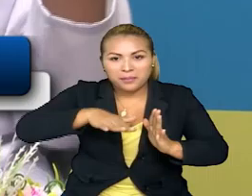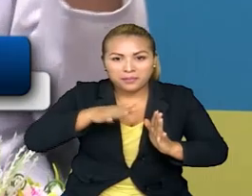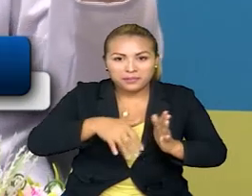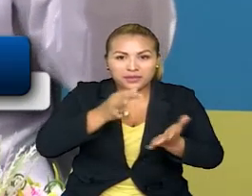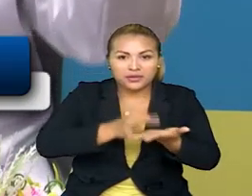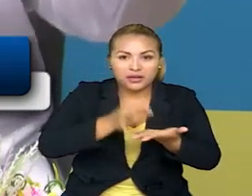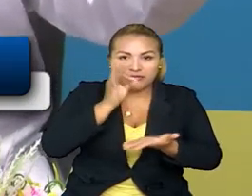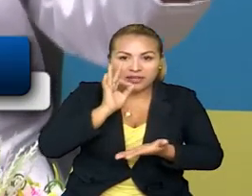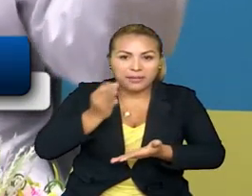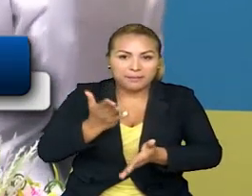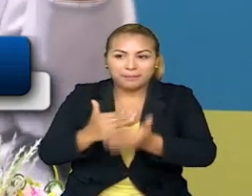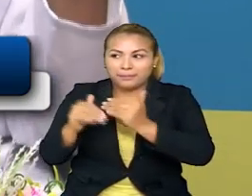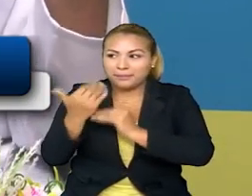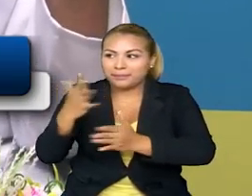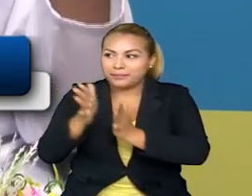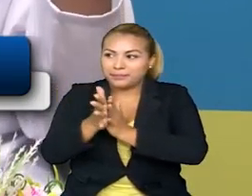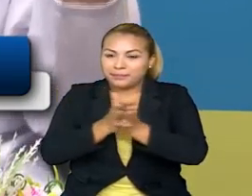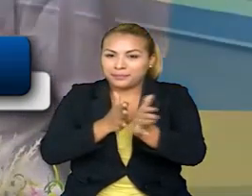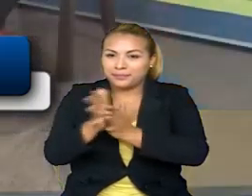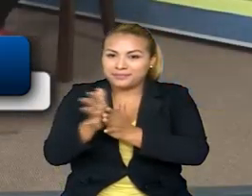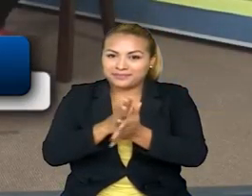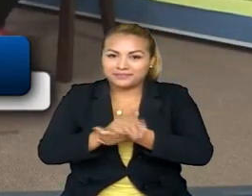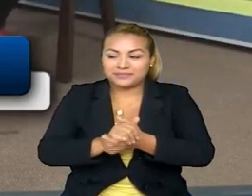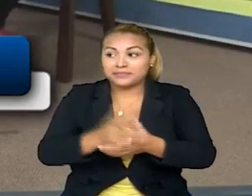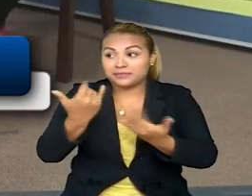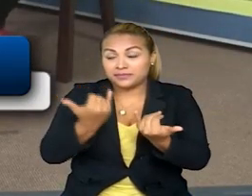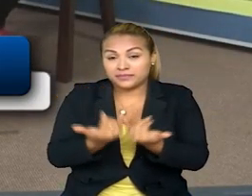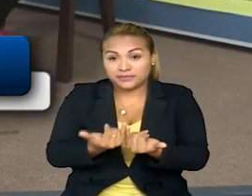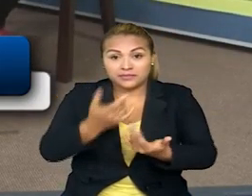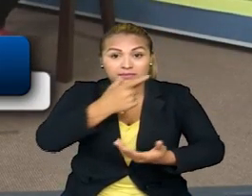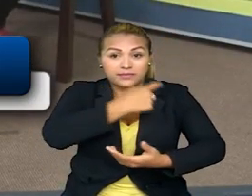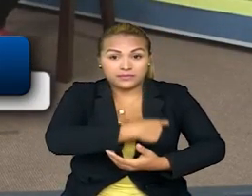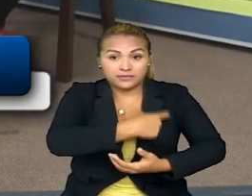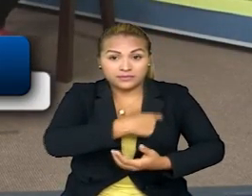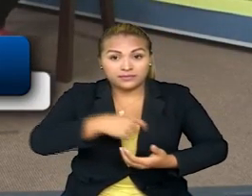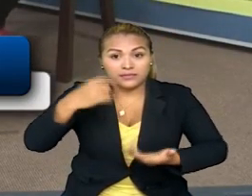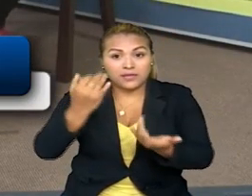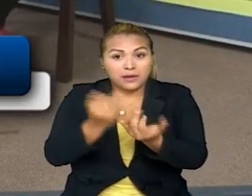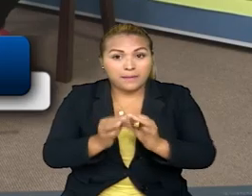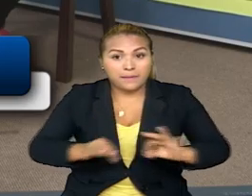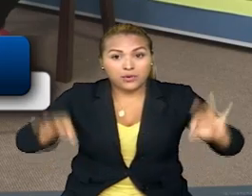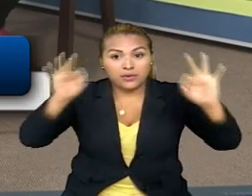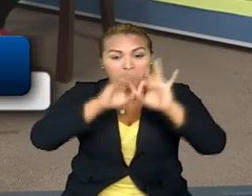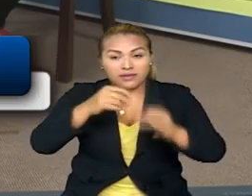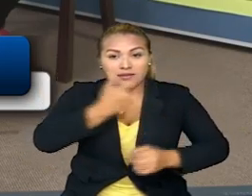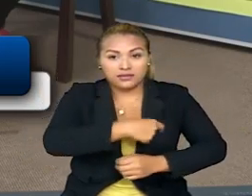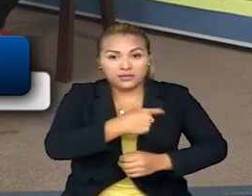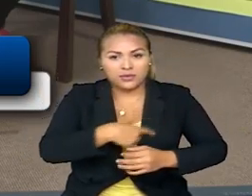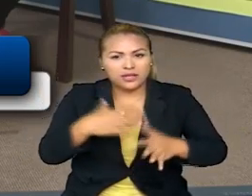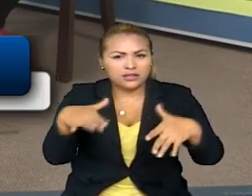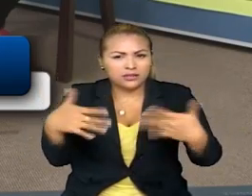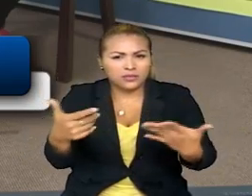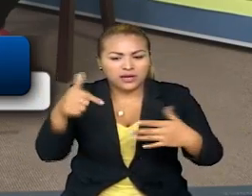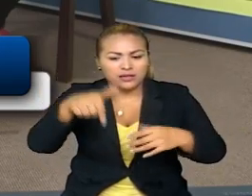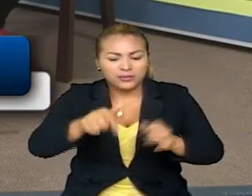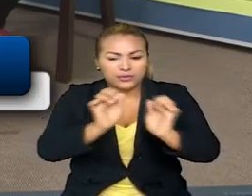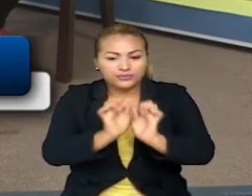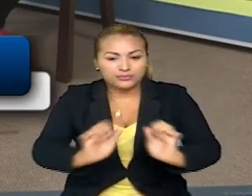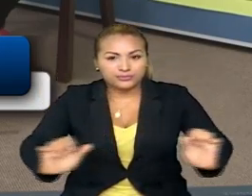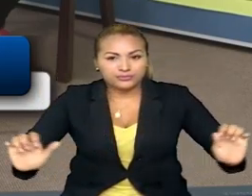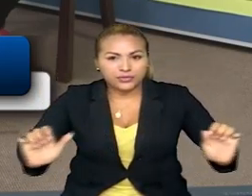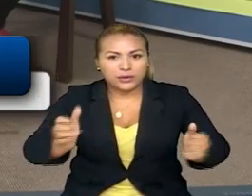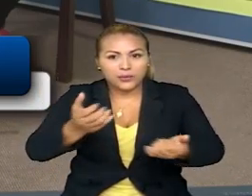desde la casa que aprendamos de que desde el colegio actualmente recordemos que las escuelas tenemos el programa donde los niños se les da el